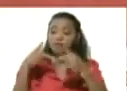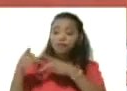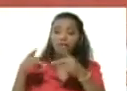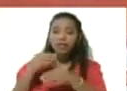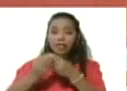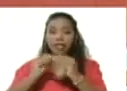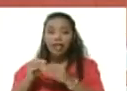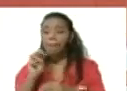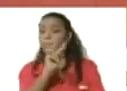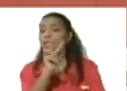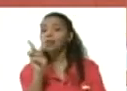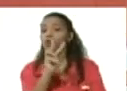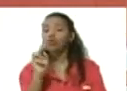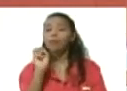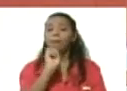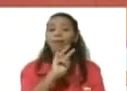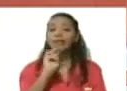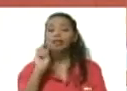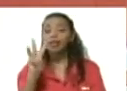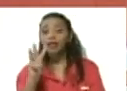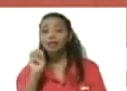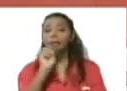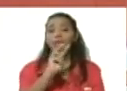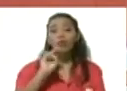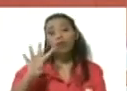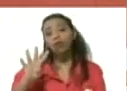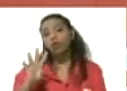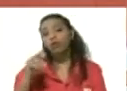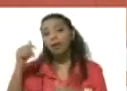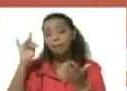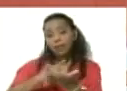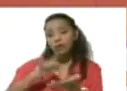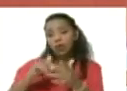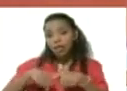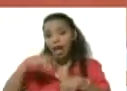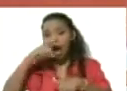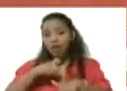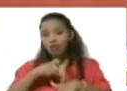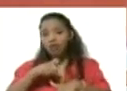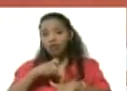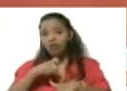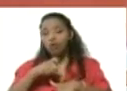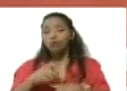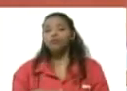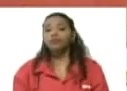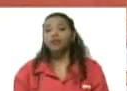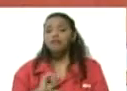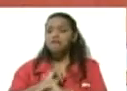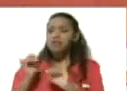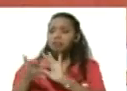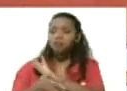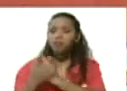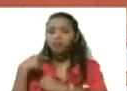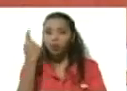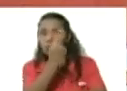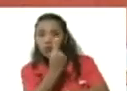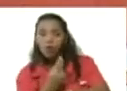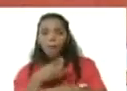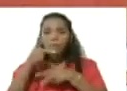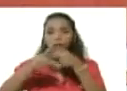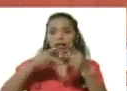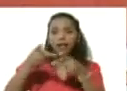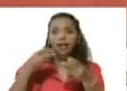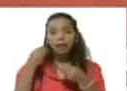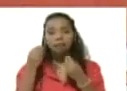realizarse el 22, 23 y 24 del presente año, de enero del presente año, a fin de diseñar las políticas para